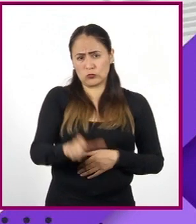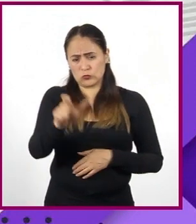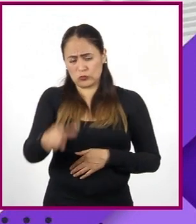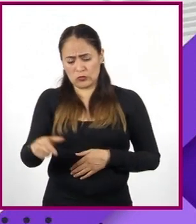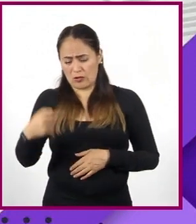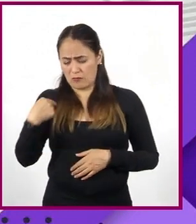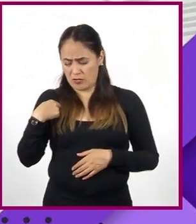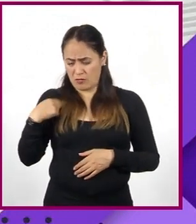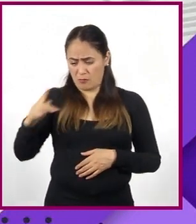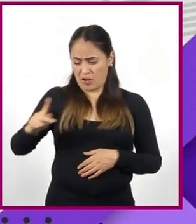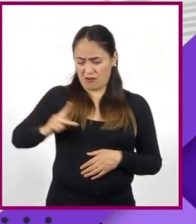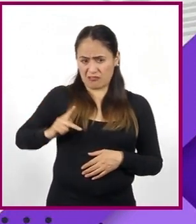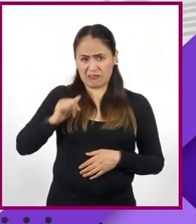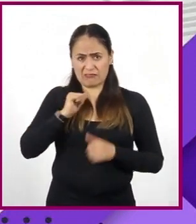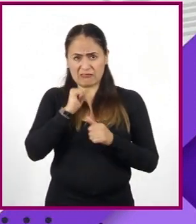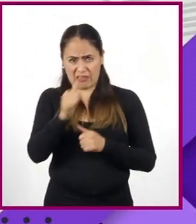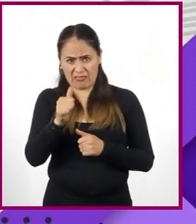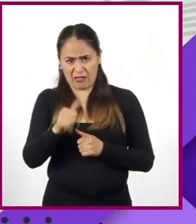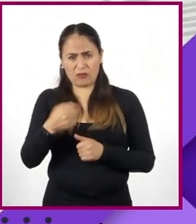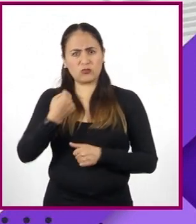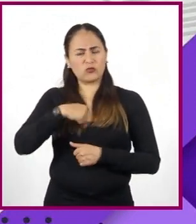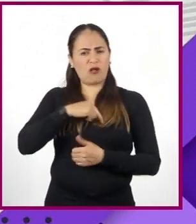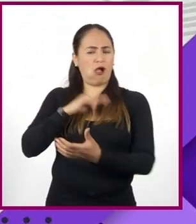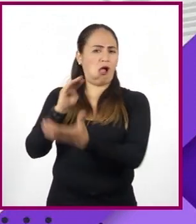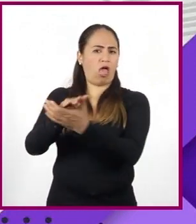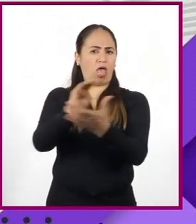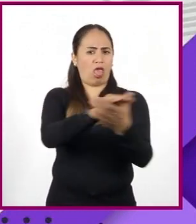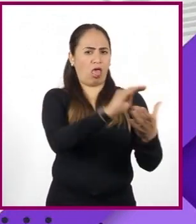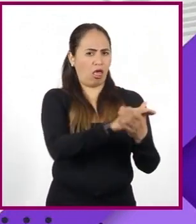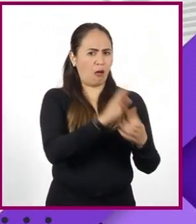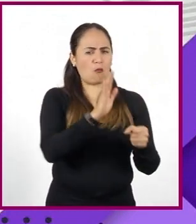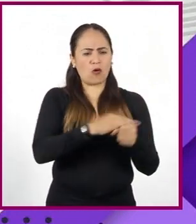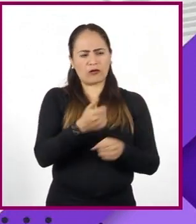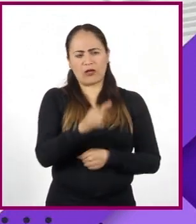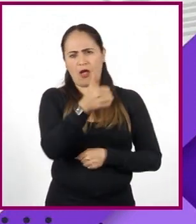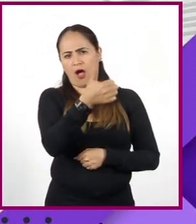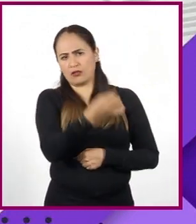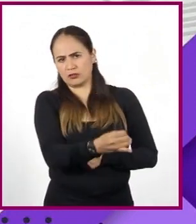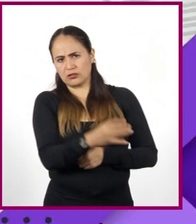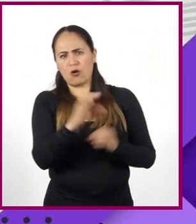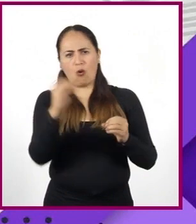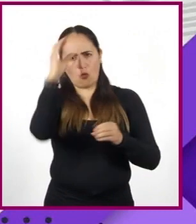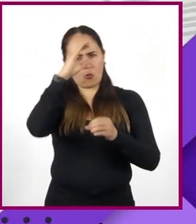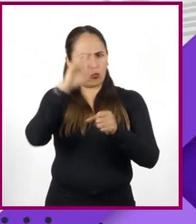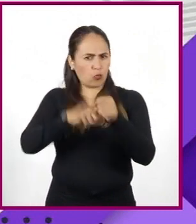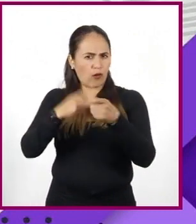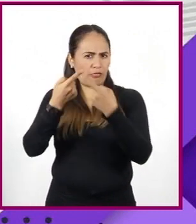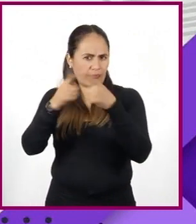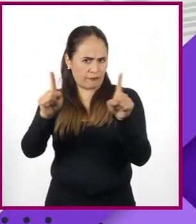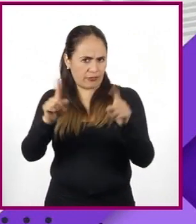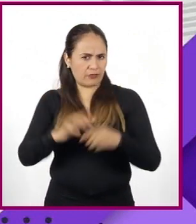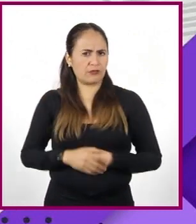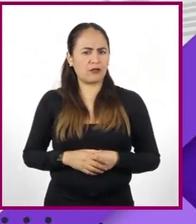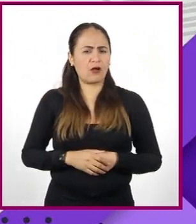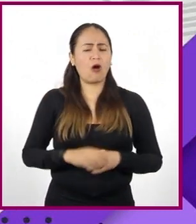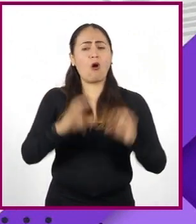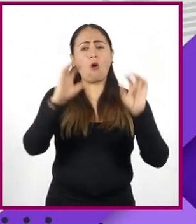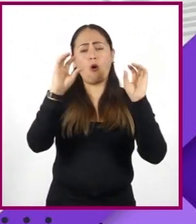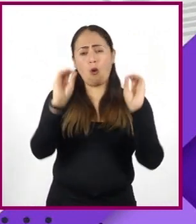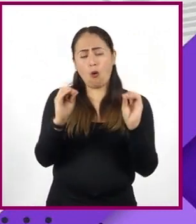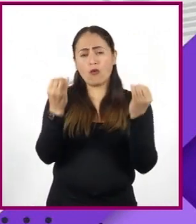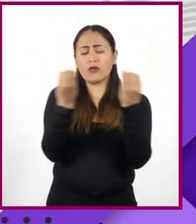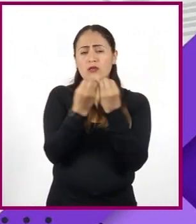o nosotros, ya sea por su forma de ser o sus expresiones culturales. También sucede cuando negamos nuestras